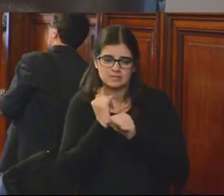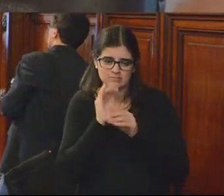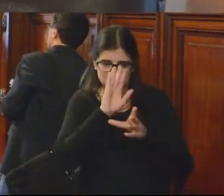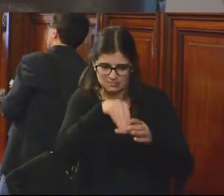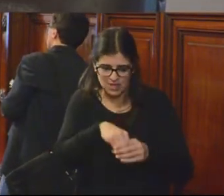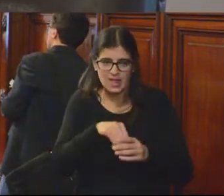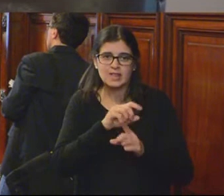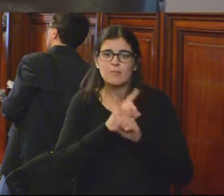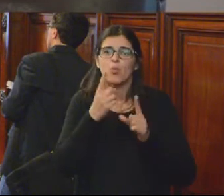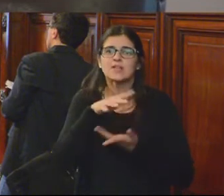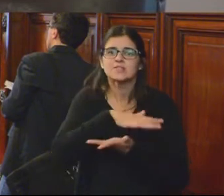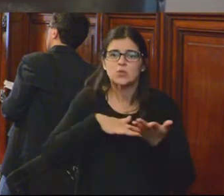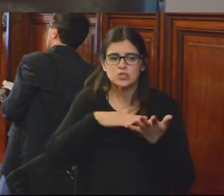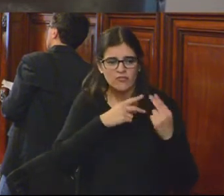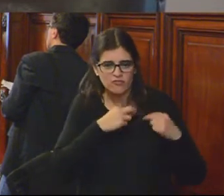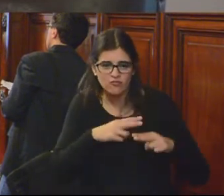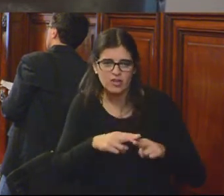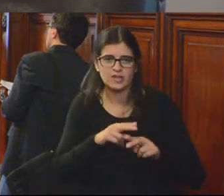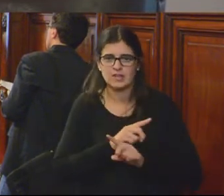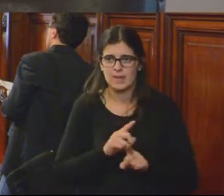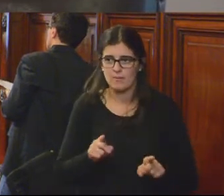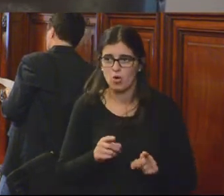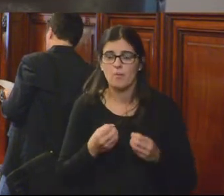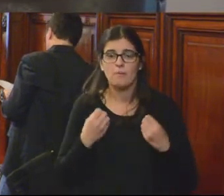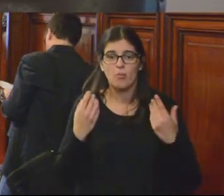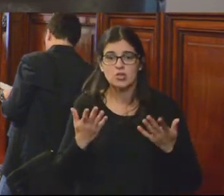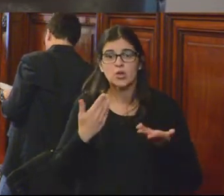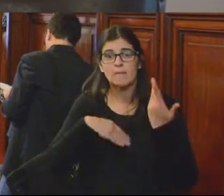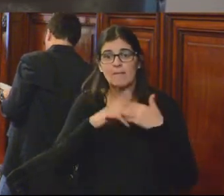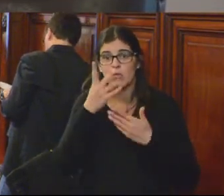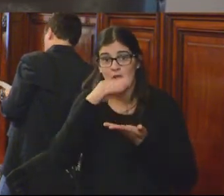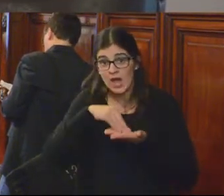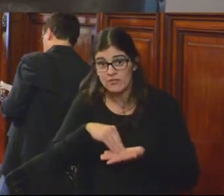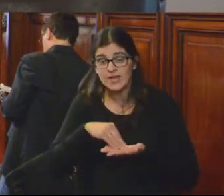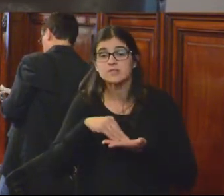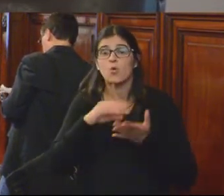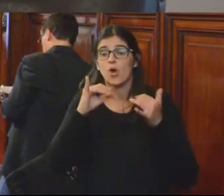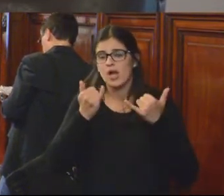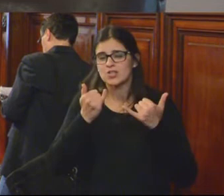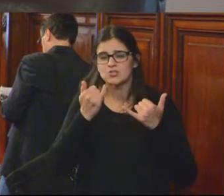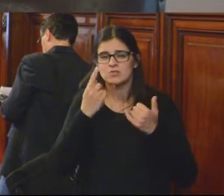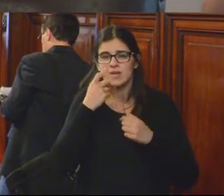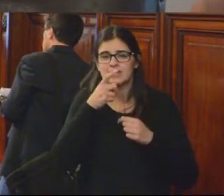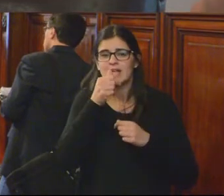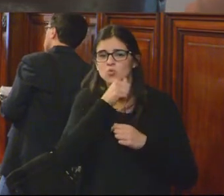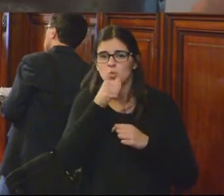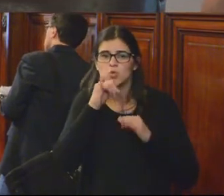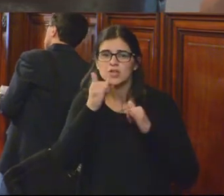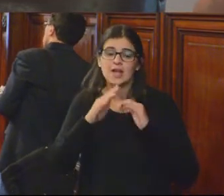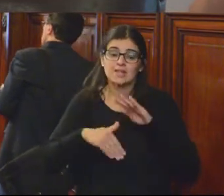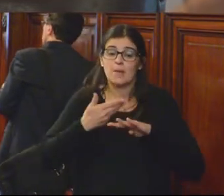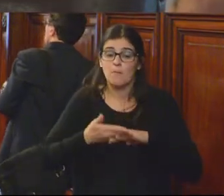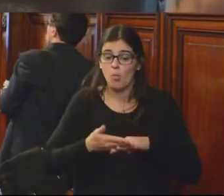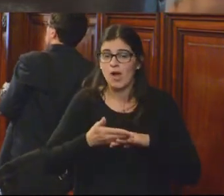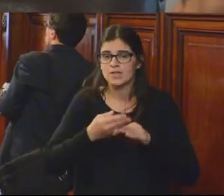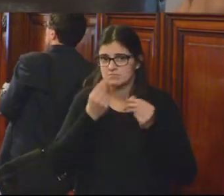es tampoco una situación permanente. Y por eso más de una vez, cuando también se dio esta resolución que luego fue dejada de